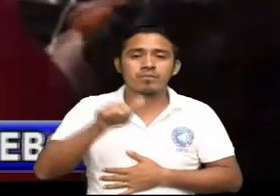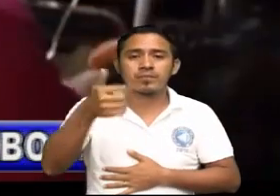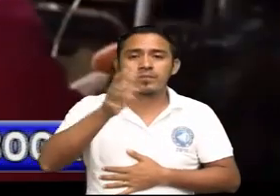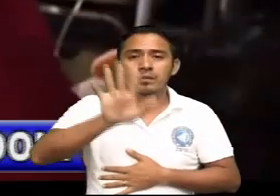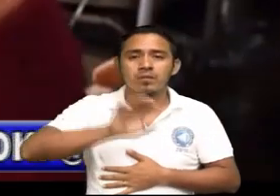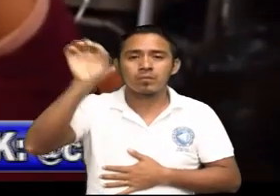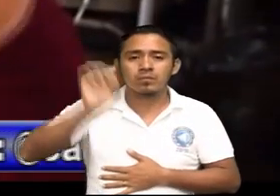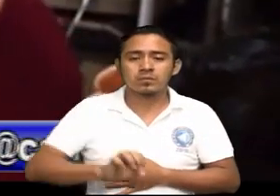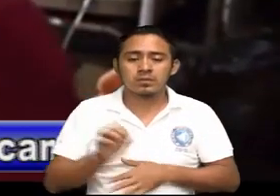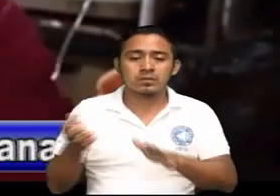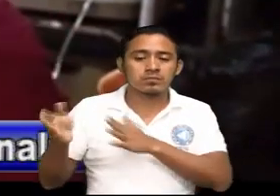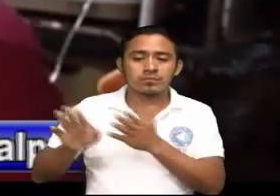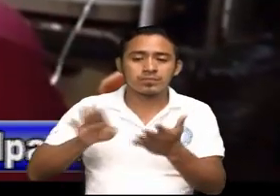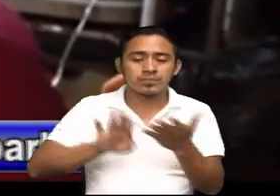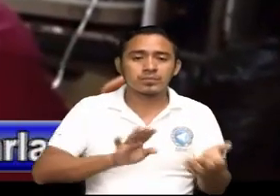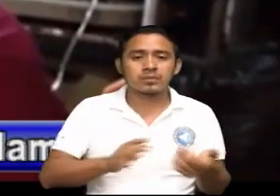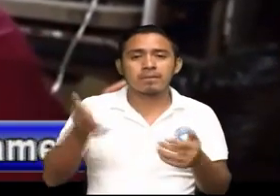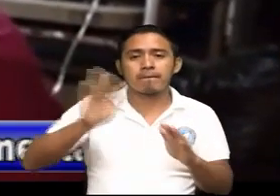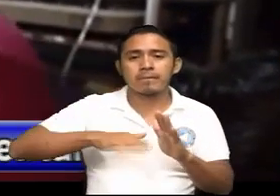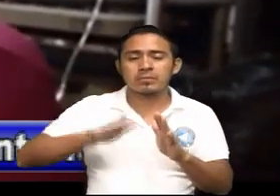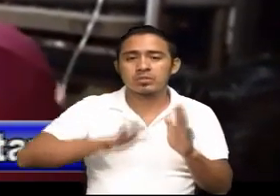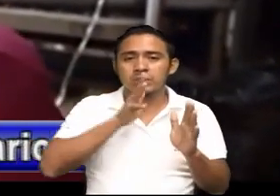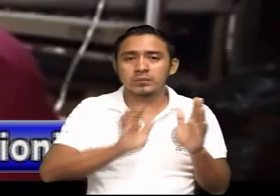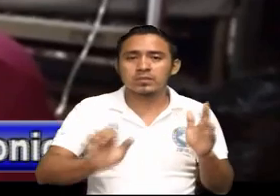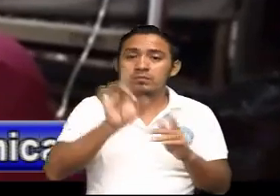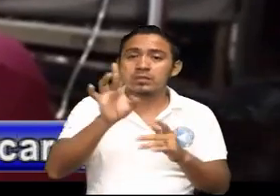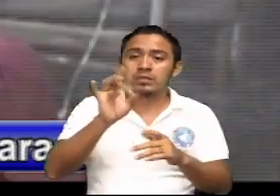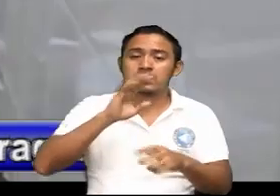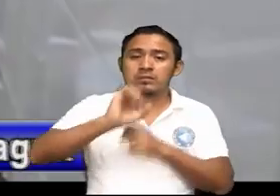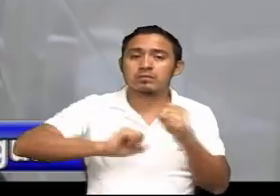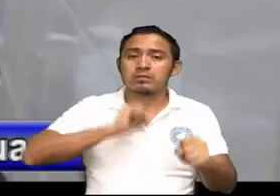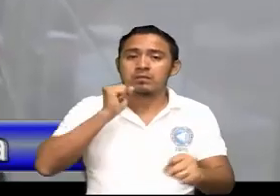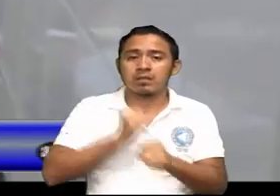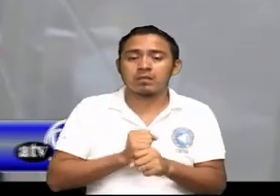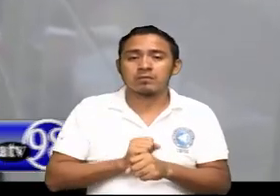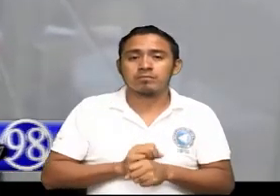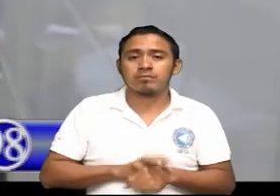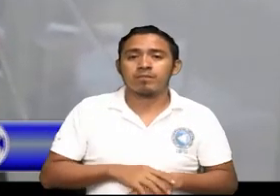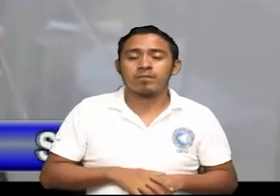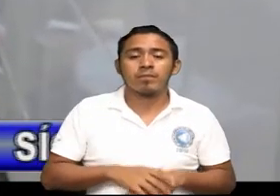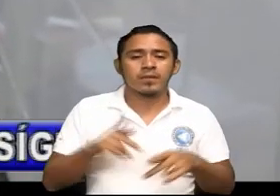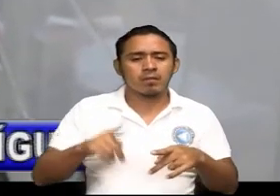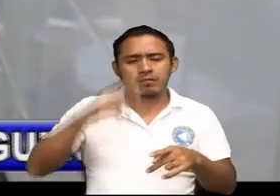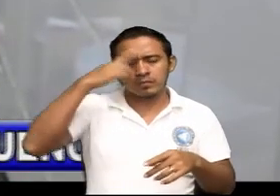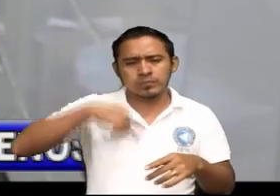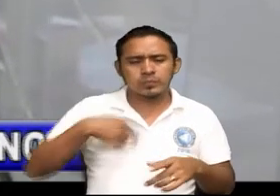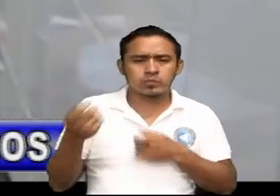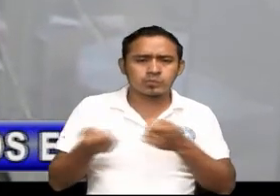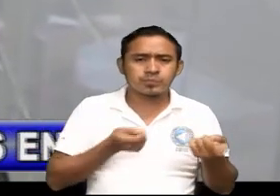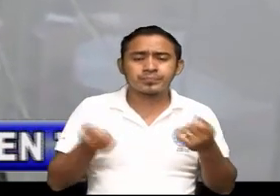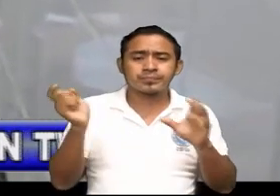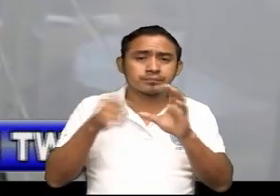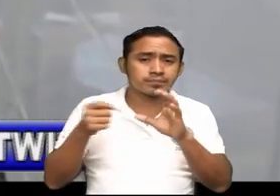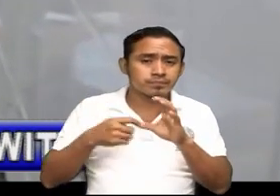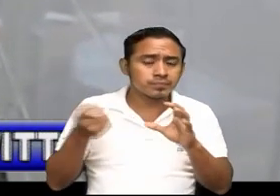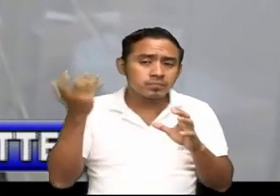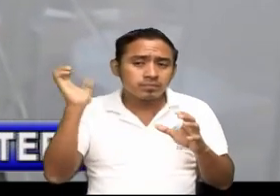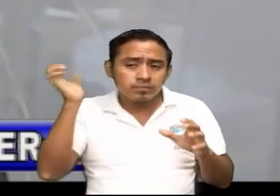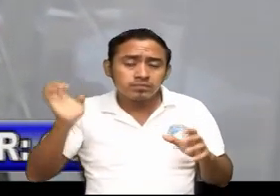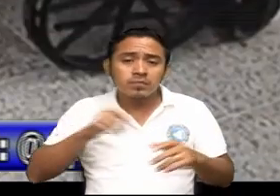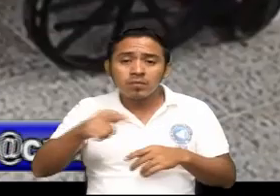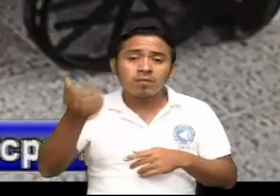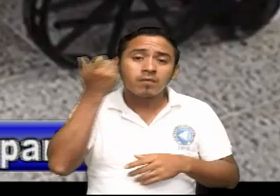de las muertes son menores de 15 años de edad. Las autoridades mantienen una emergencia a nivel nacional a causa